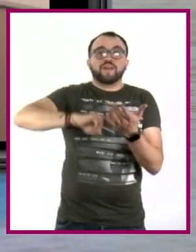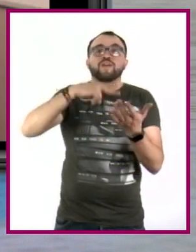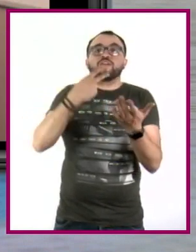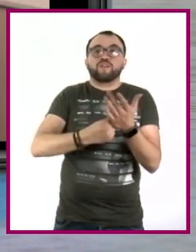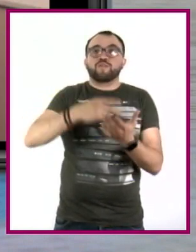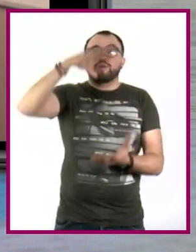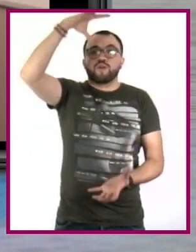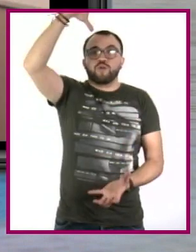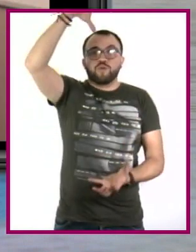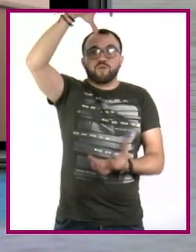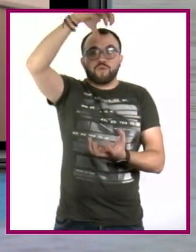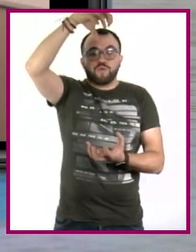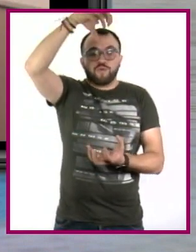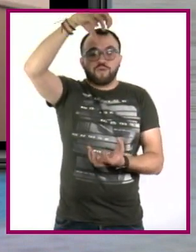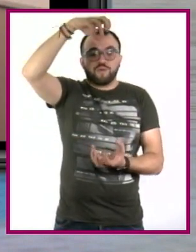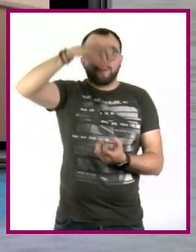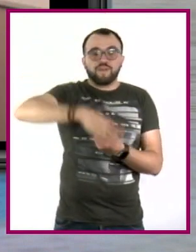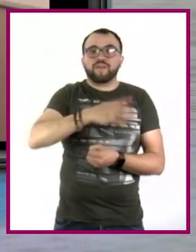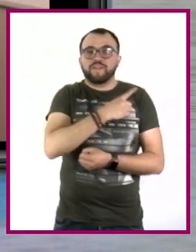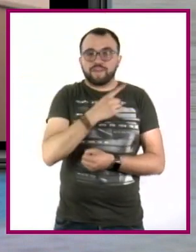su imán para que